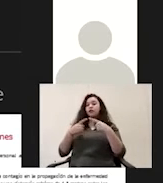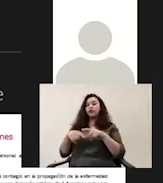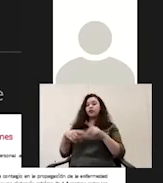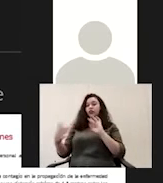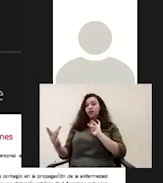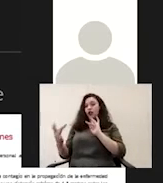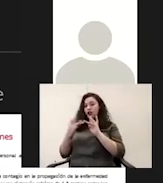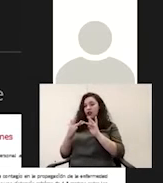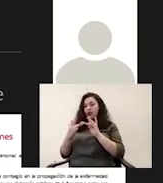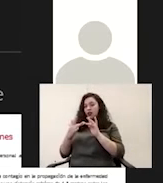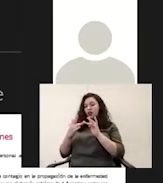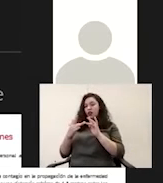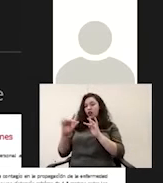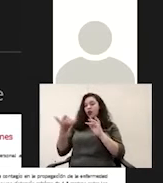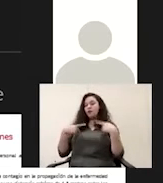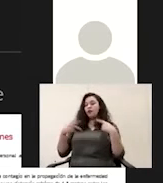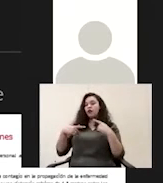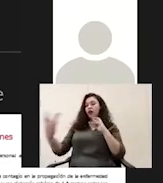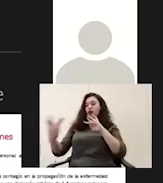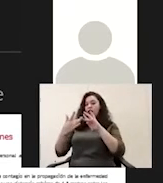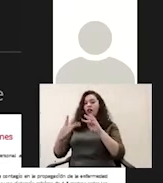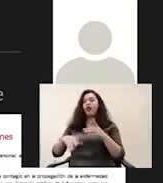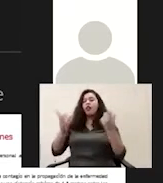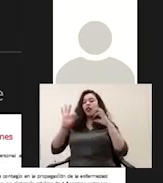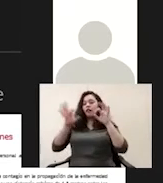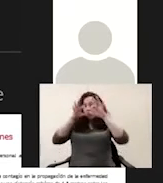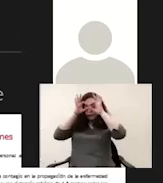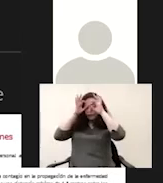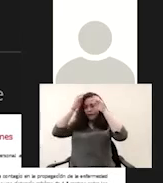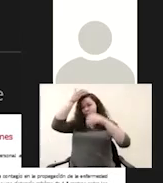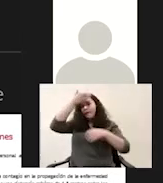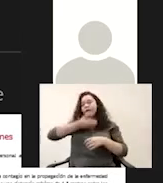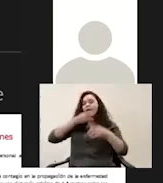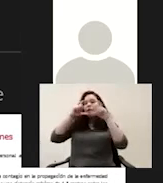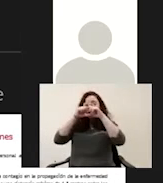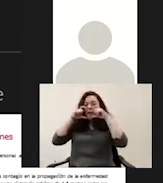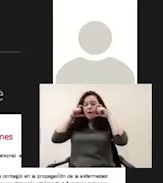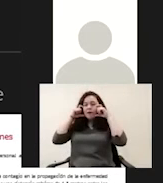contacto con la otra. Esto puede ser gogles, careta, cubrebocas,